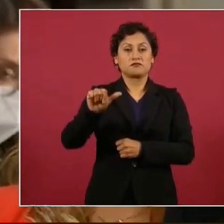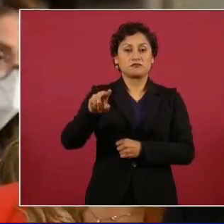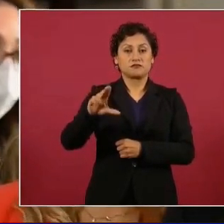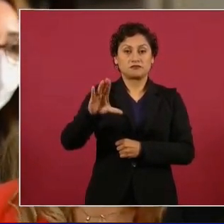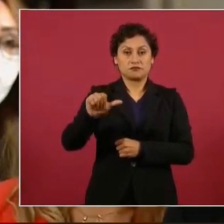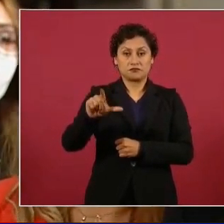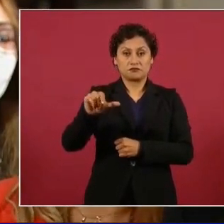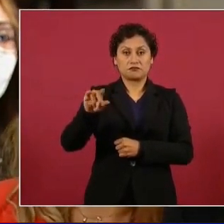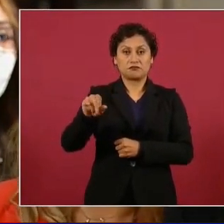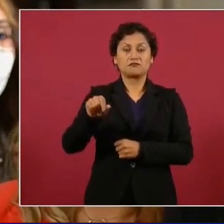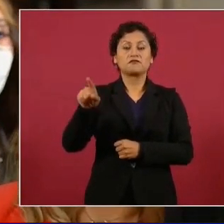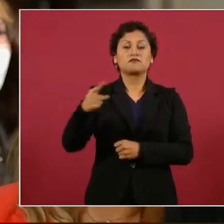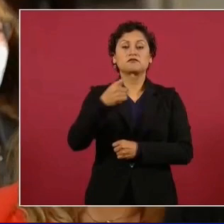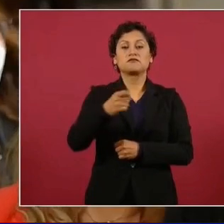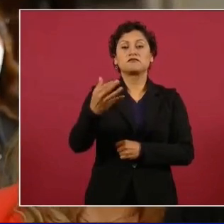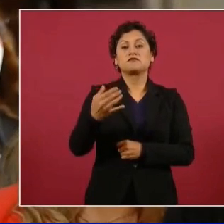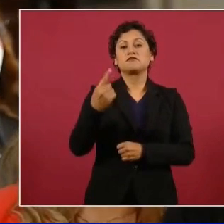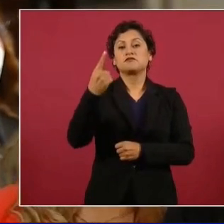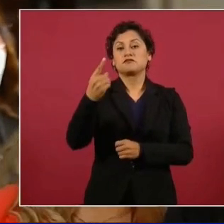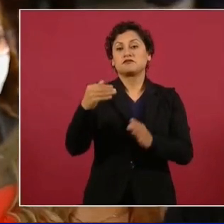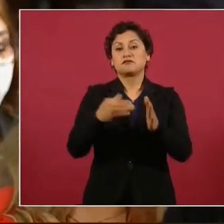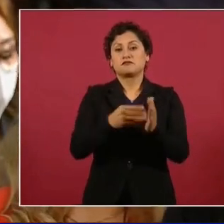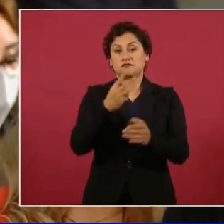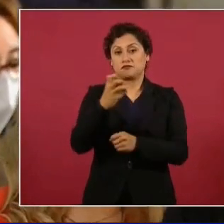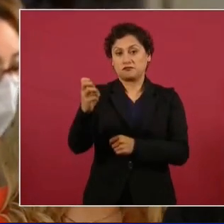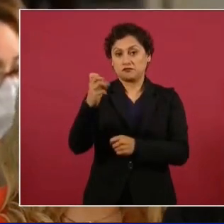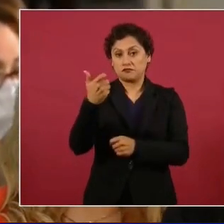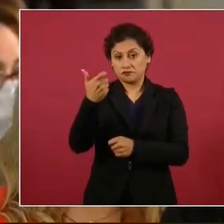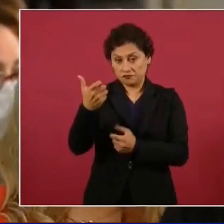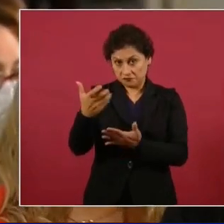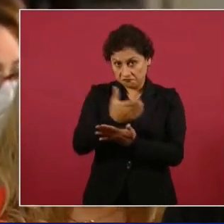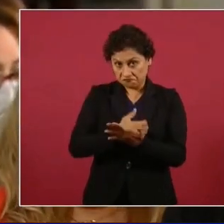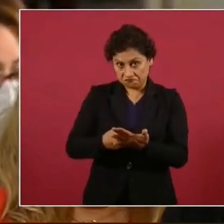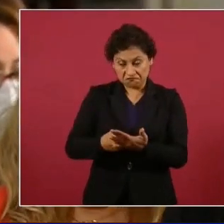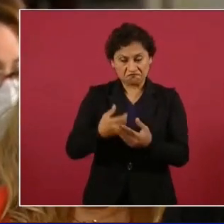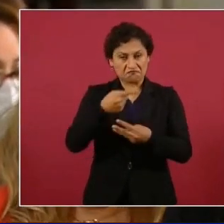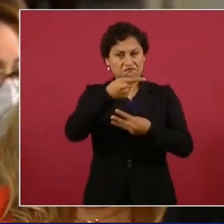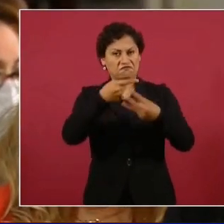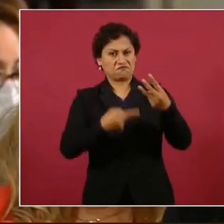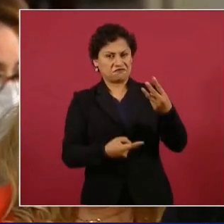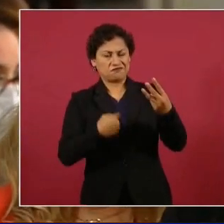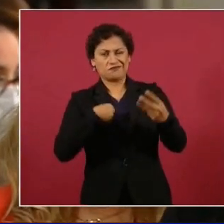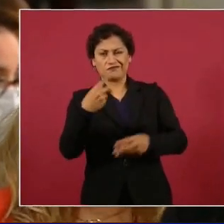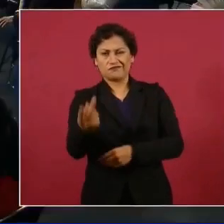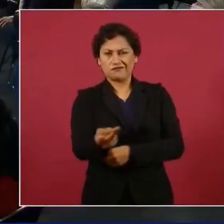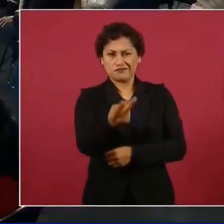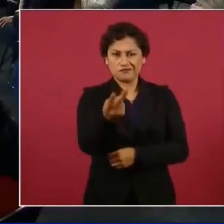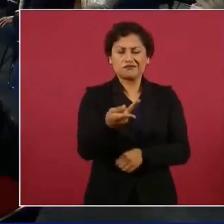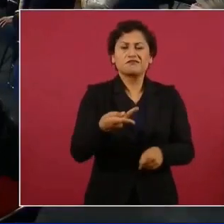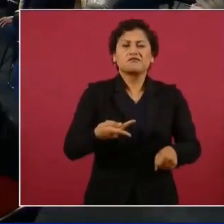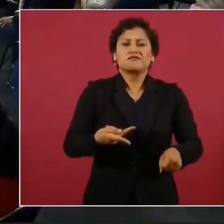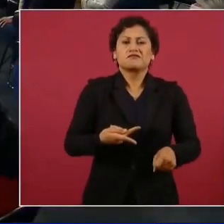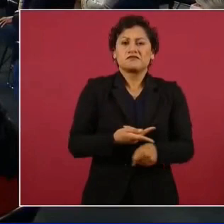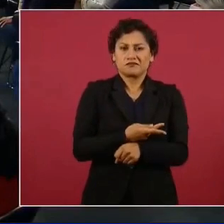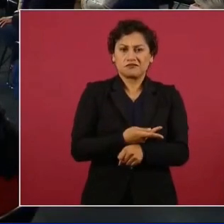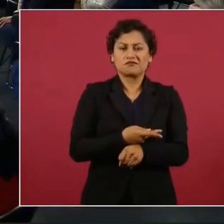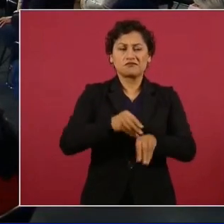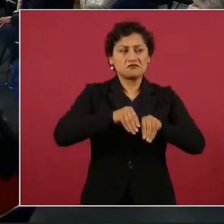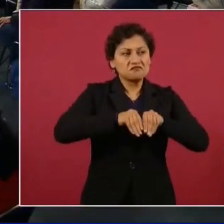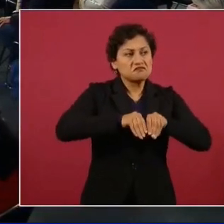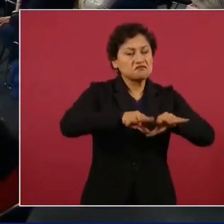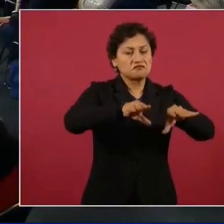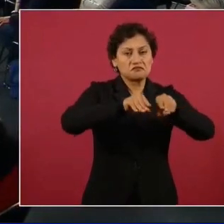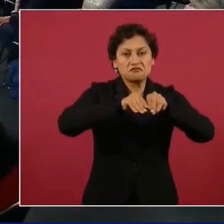gana 151,300 pesos. En este sentido, pues preguntarle qué opina del discurso que se ha propagado por medios y por